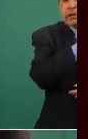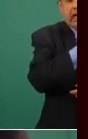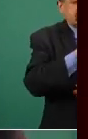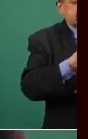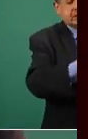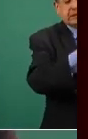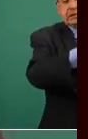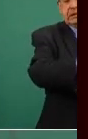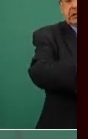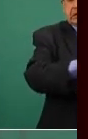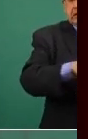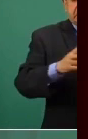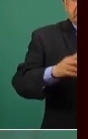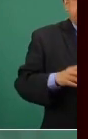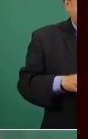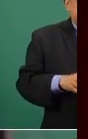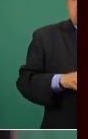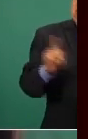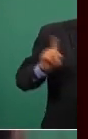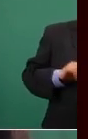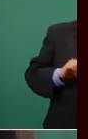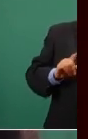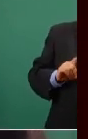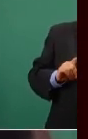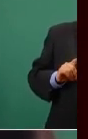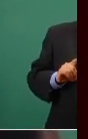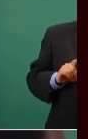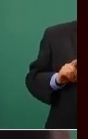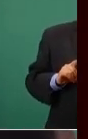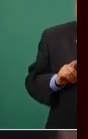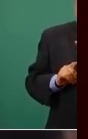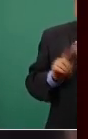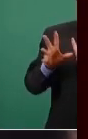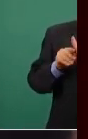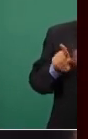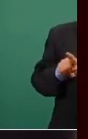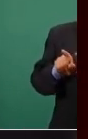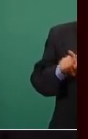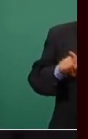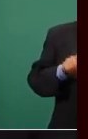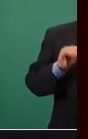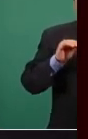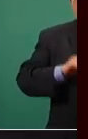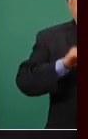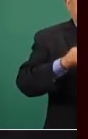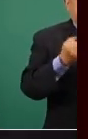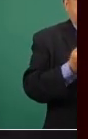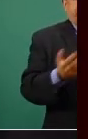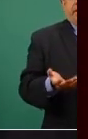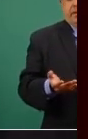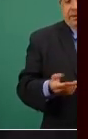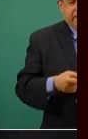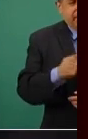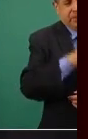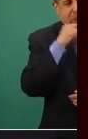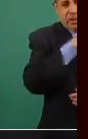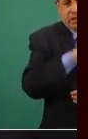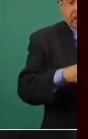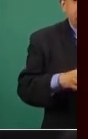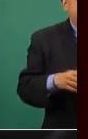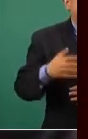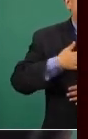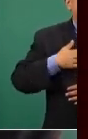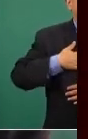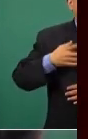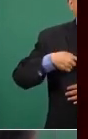de que después hasta nos copiar nada más que nosotros hicimos los